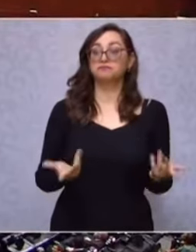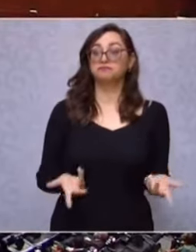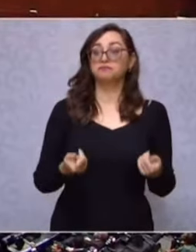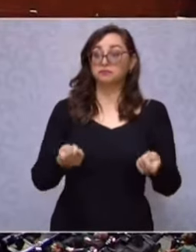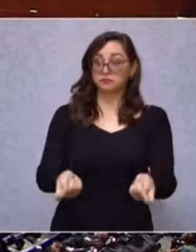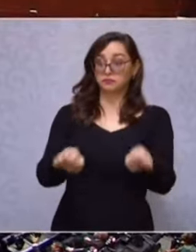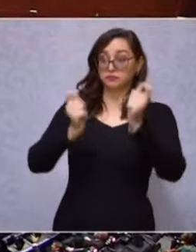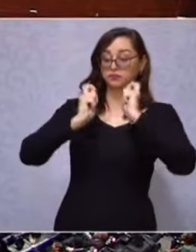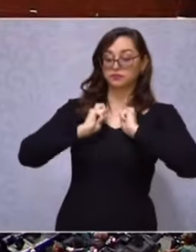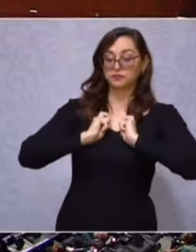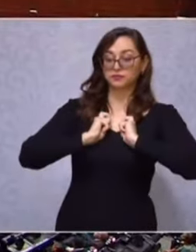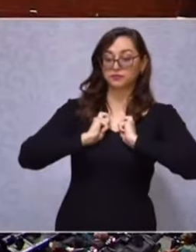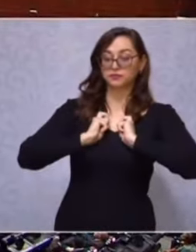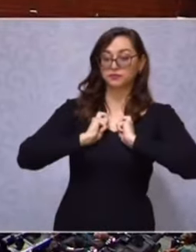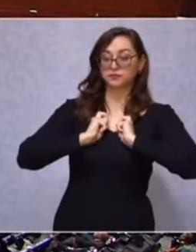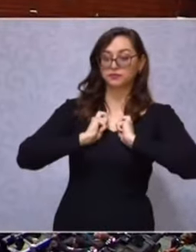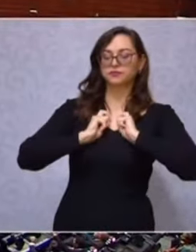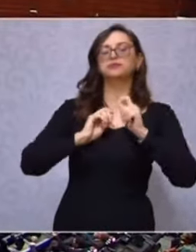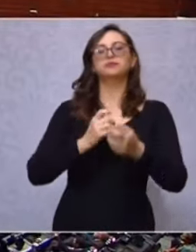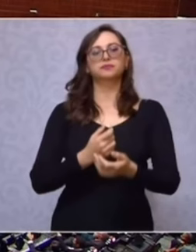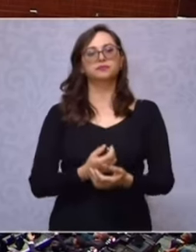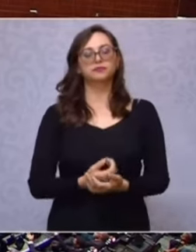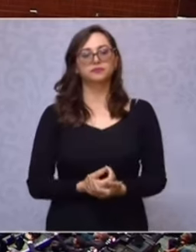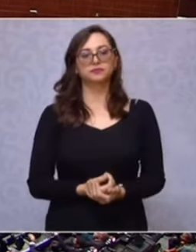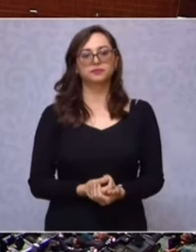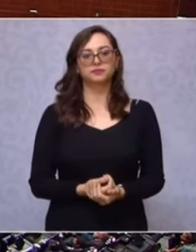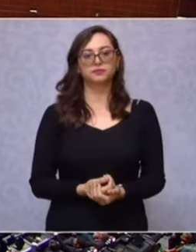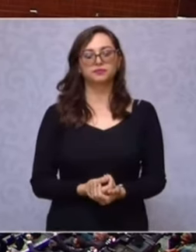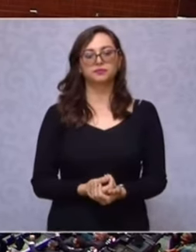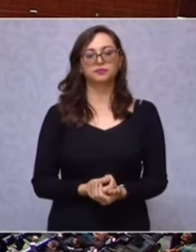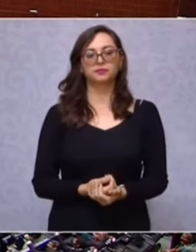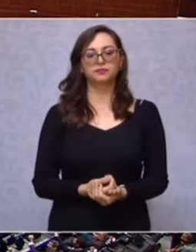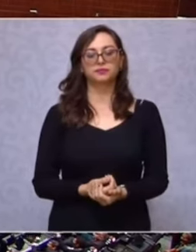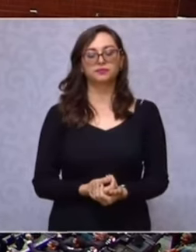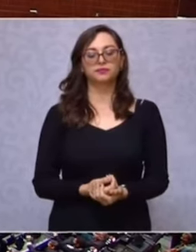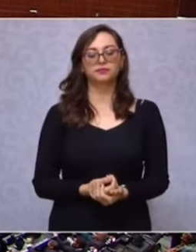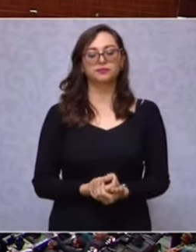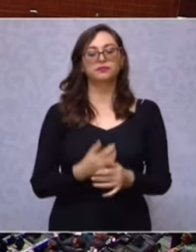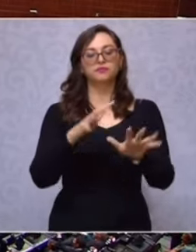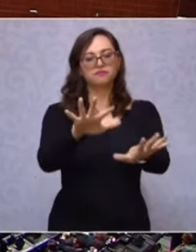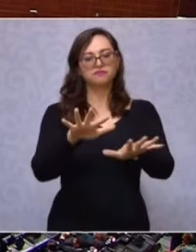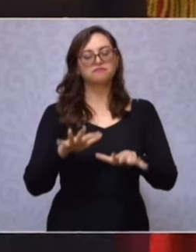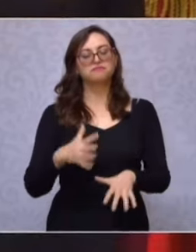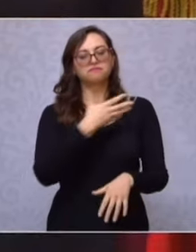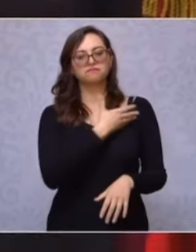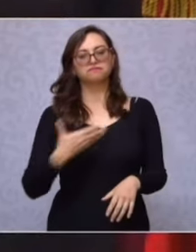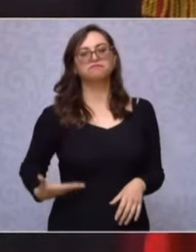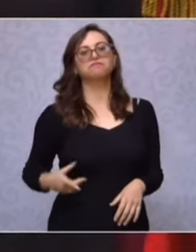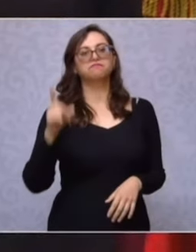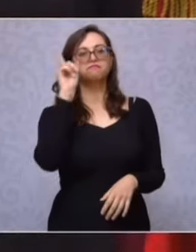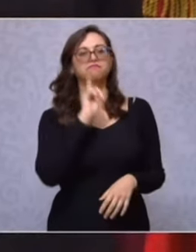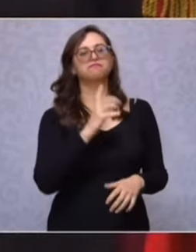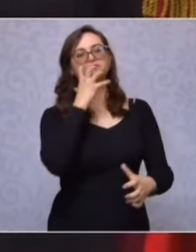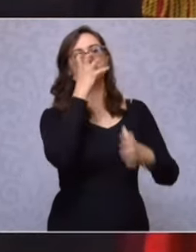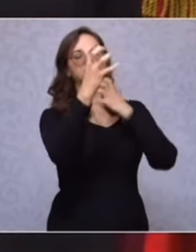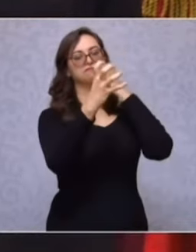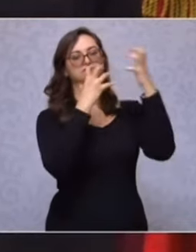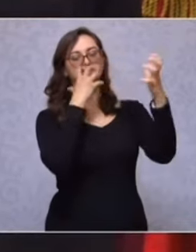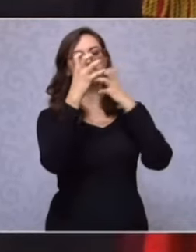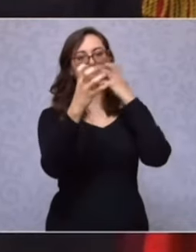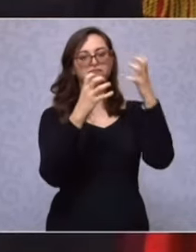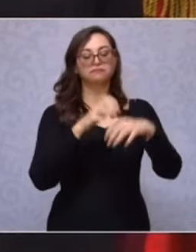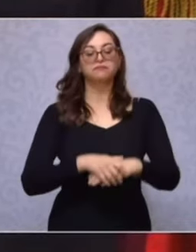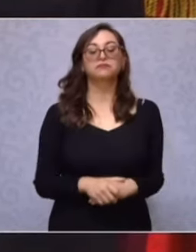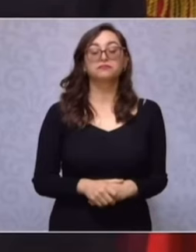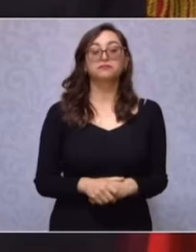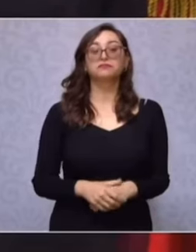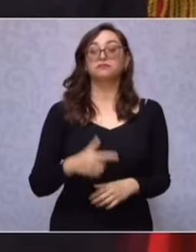porque